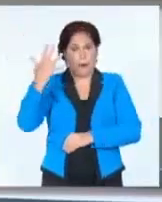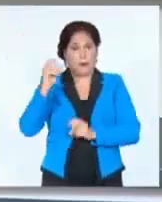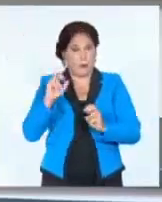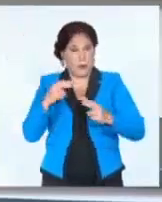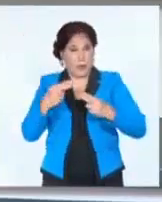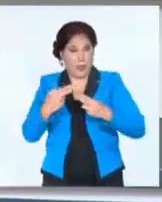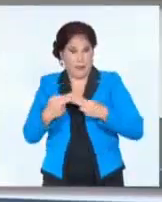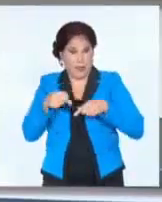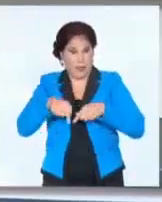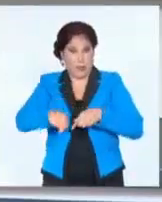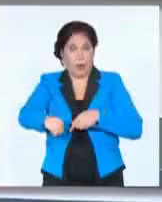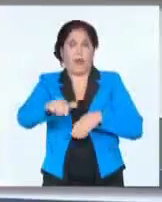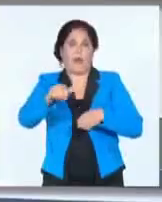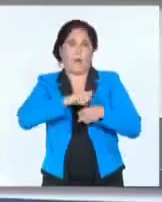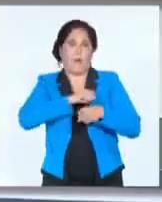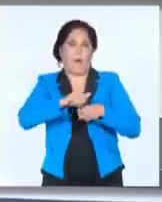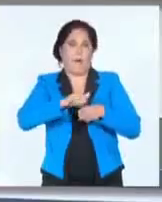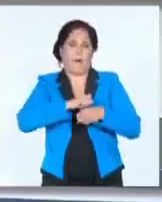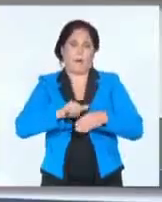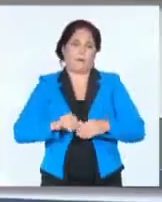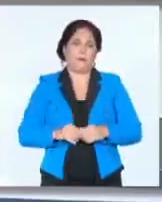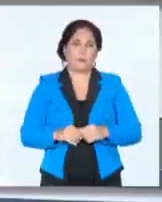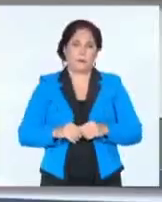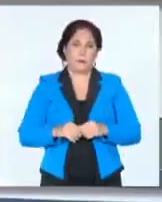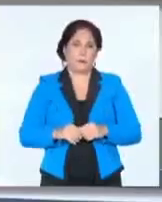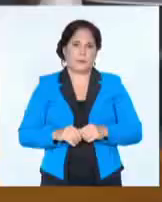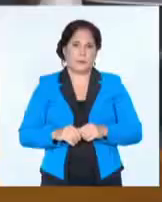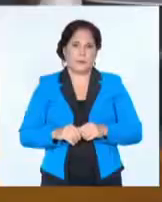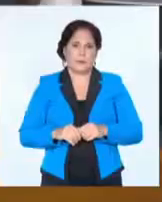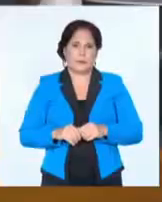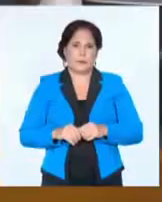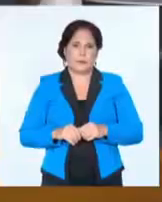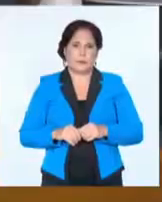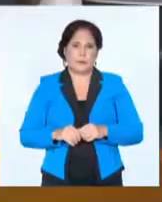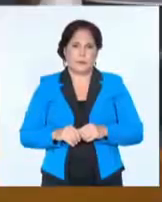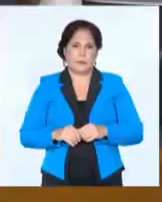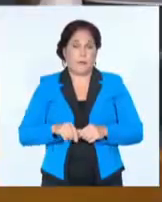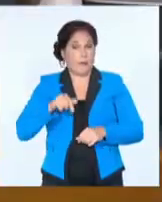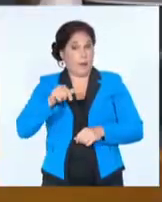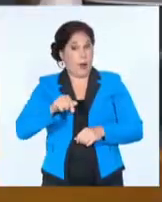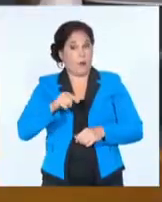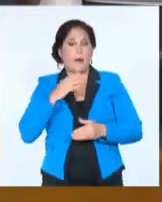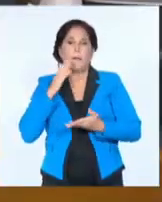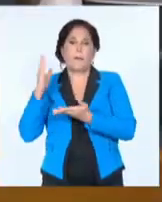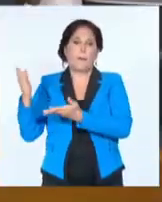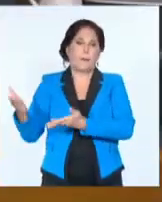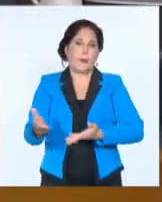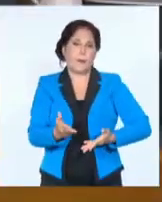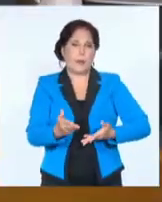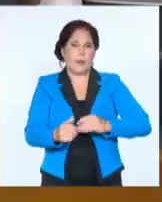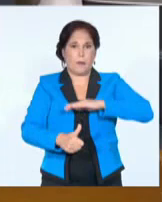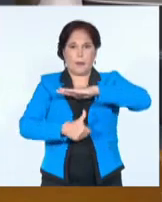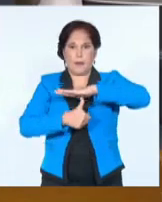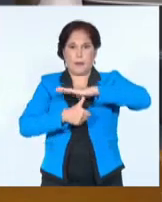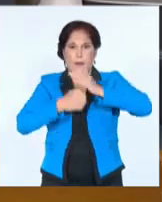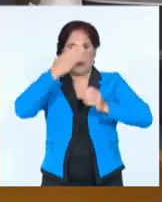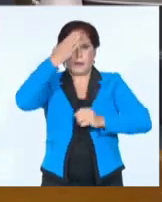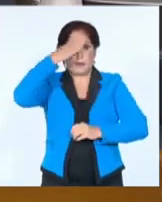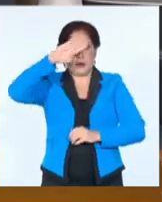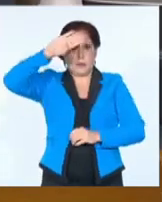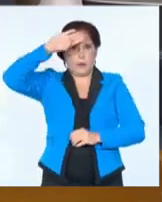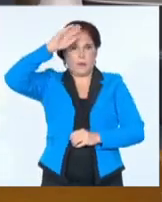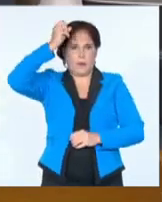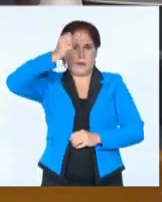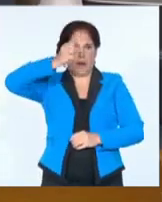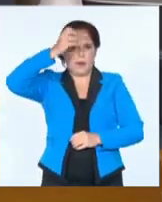transcurre en Nueva York. Compartimos las palabras del mandatario cubano. Ahora quisiera dar la bienvenida al excelentísimo Miguel